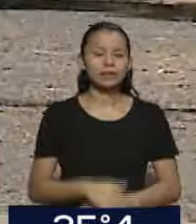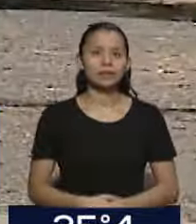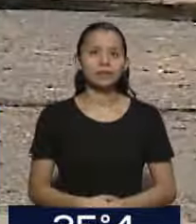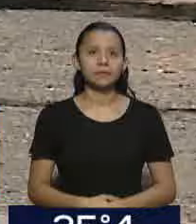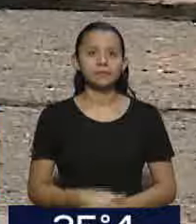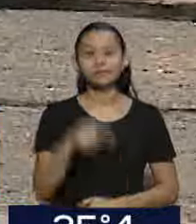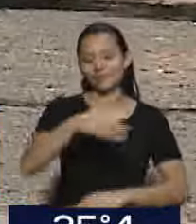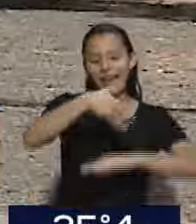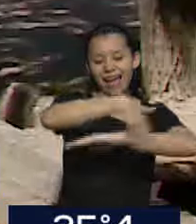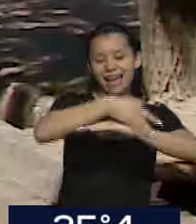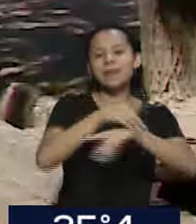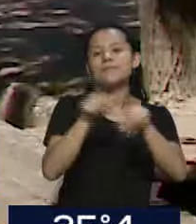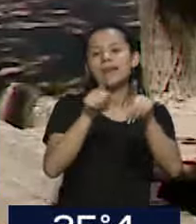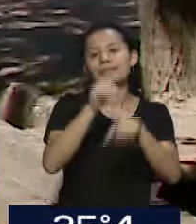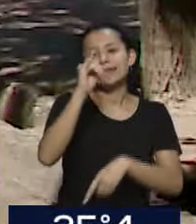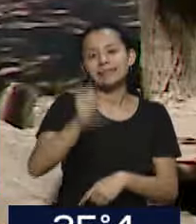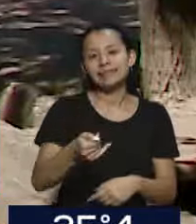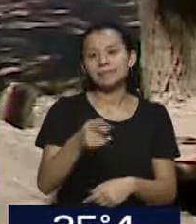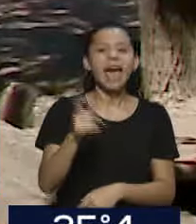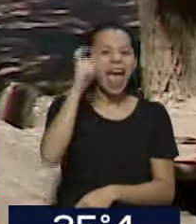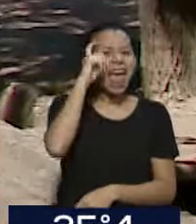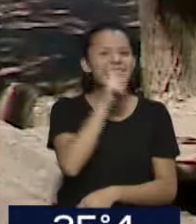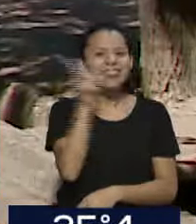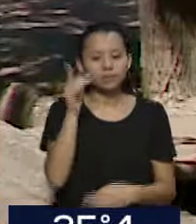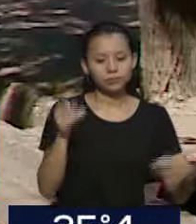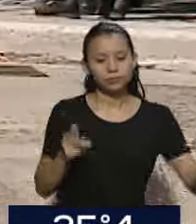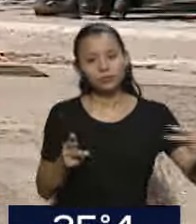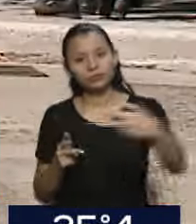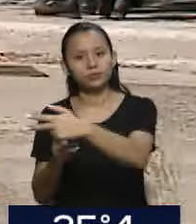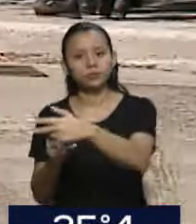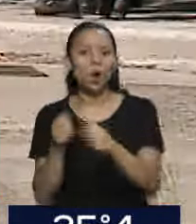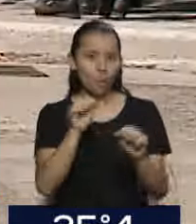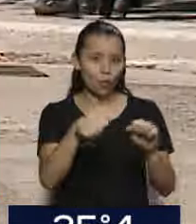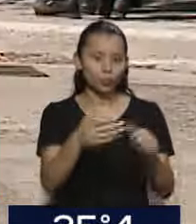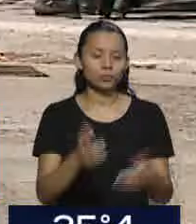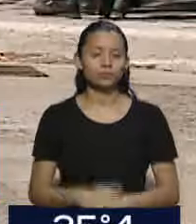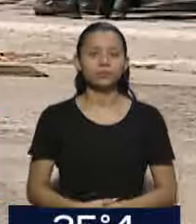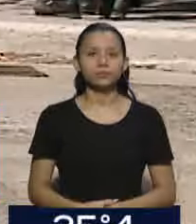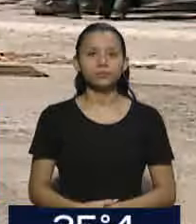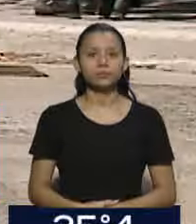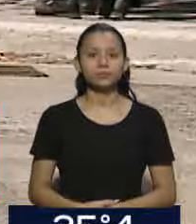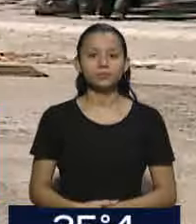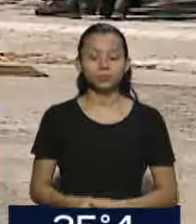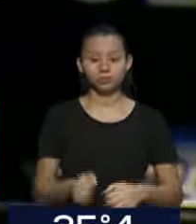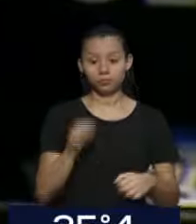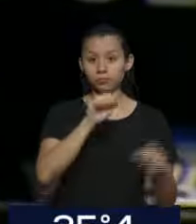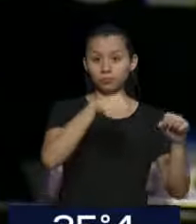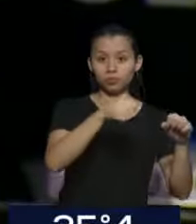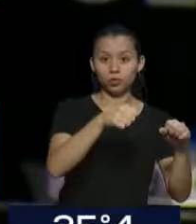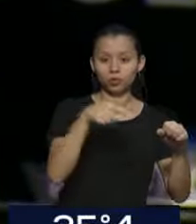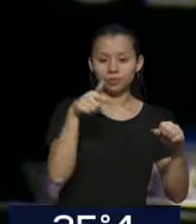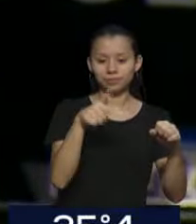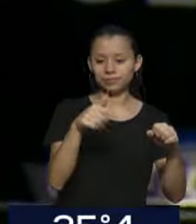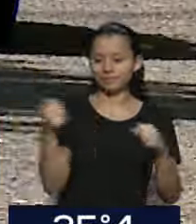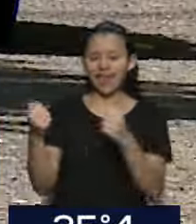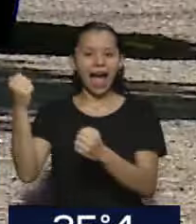calle en dirección hacia el este. Producto del impacto de la moto con la parte delantera del lado izquierdo de